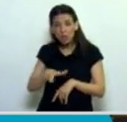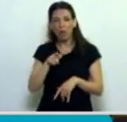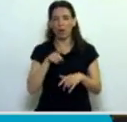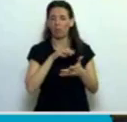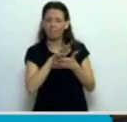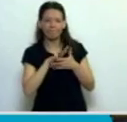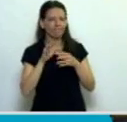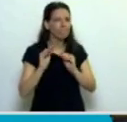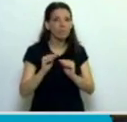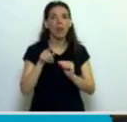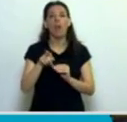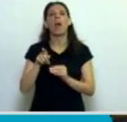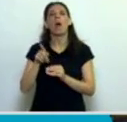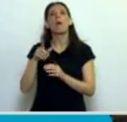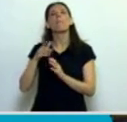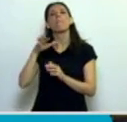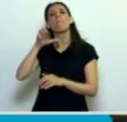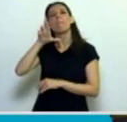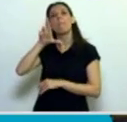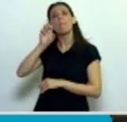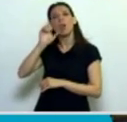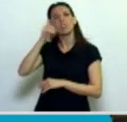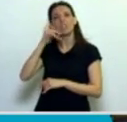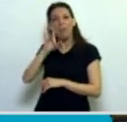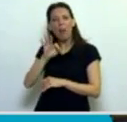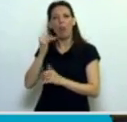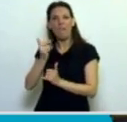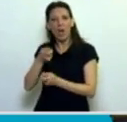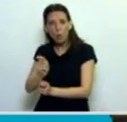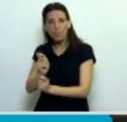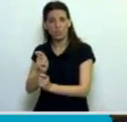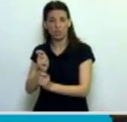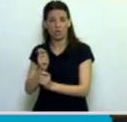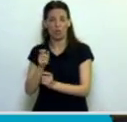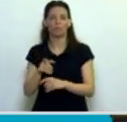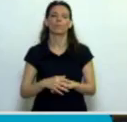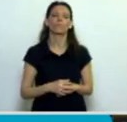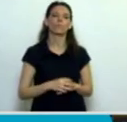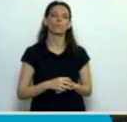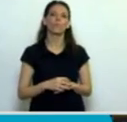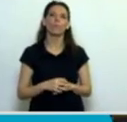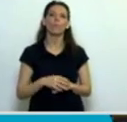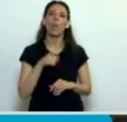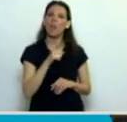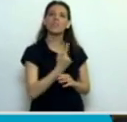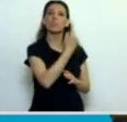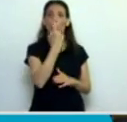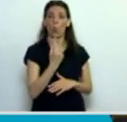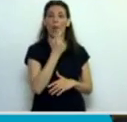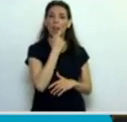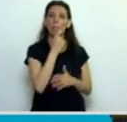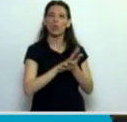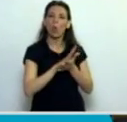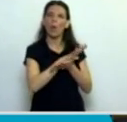encarcelados a pesar de ser parte de los populares de derechas que gobiernan España. Eso en cuanto a la corrupción,